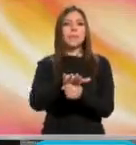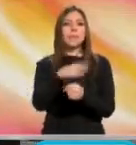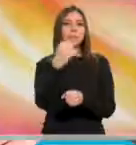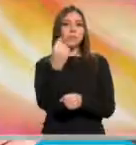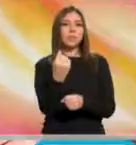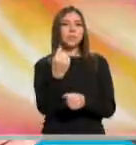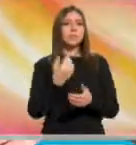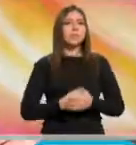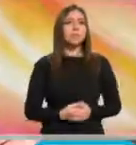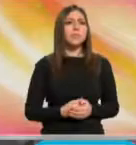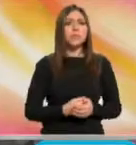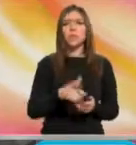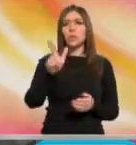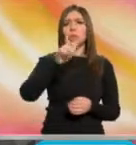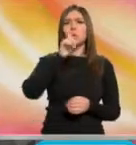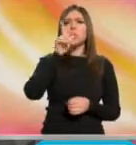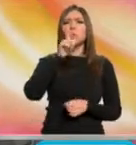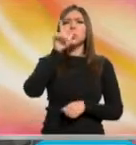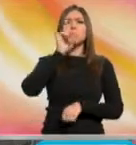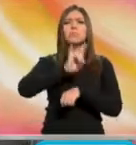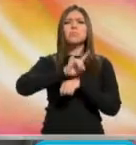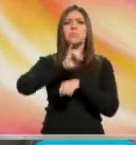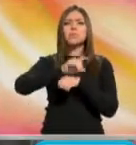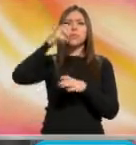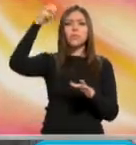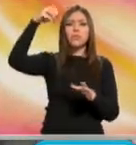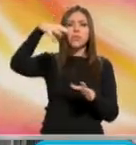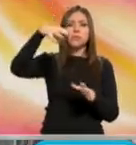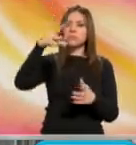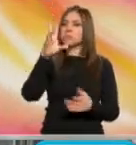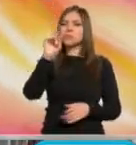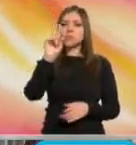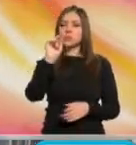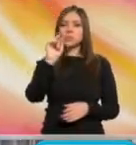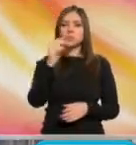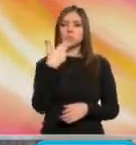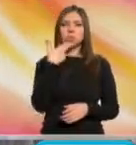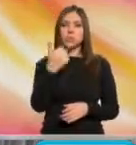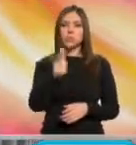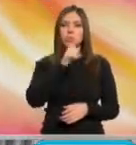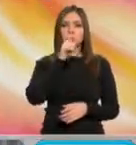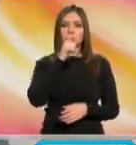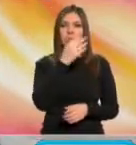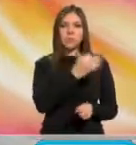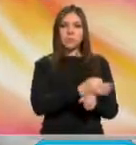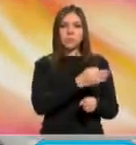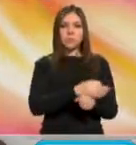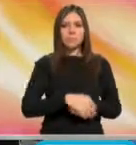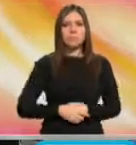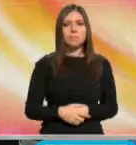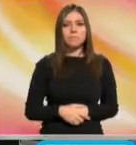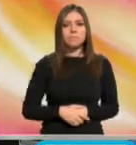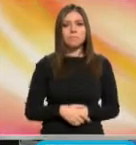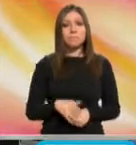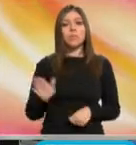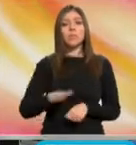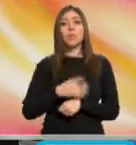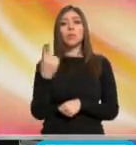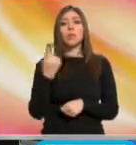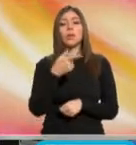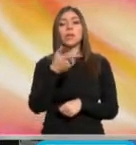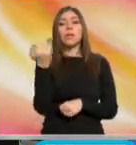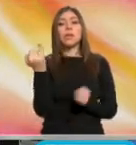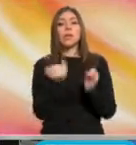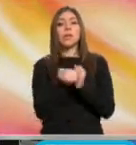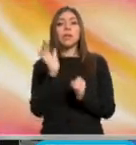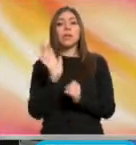luz artificial. No nos sirve la luz en Muy esta bien, fase. qué bueno Ninguna saberlo. de las dos. Exacto, ninguna de las dos, Sí. porque más bien por eso un poco